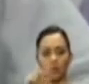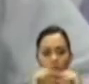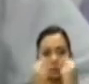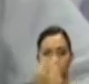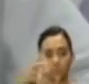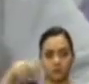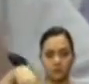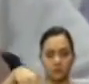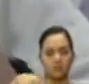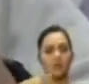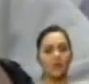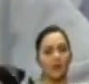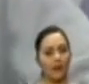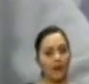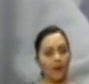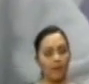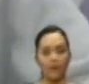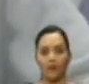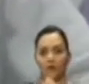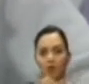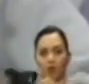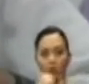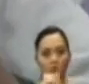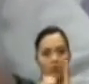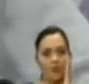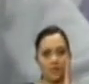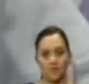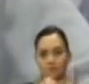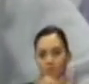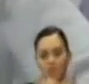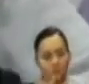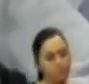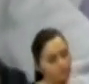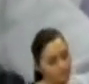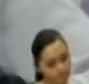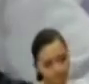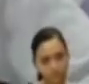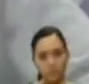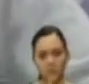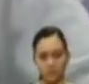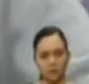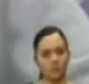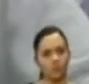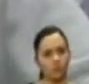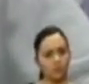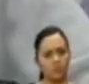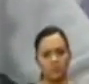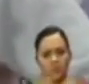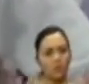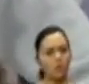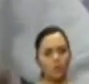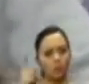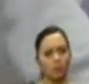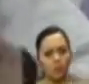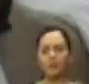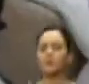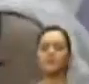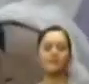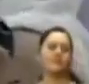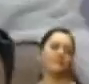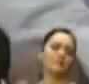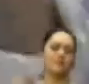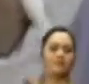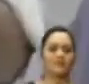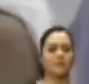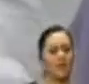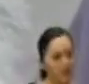agenda. Y probablemente símbolo de burocratización. Nosotros no podemos dirigir las cosas a un escritorio, vamos a